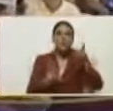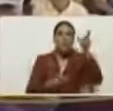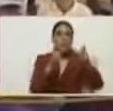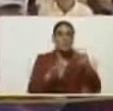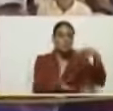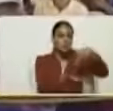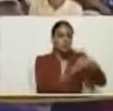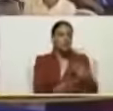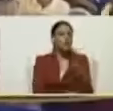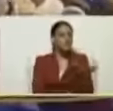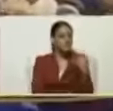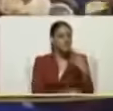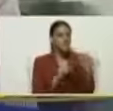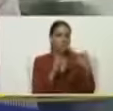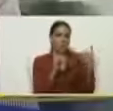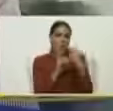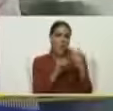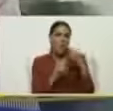a